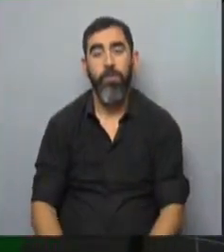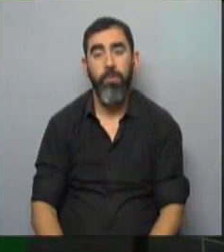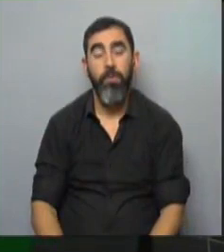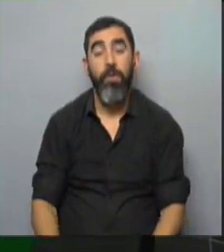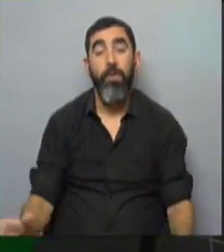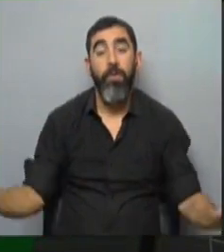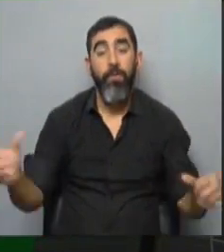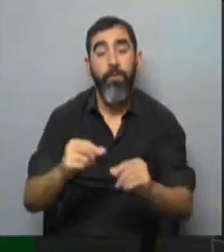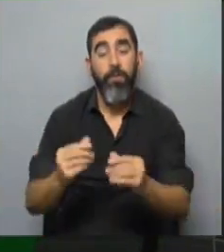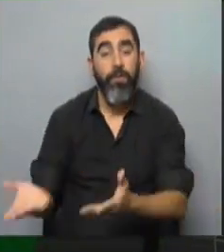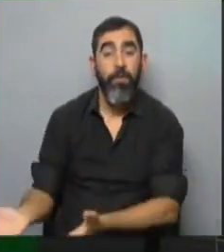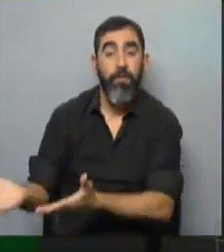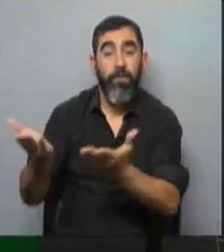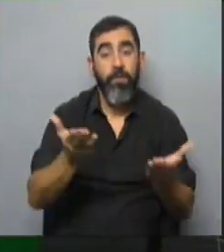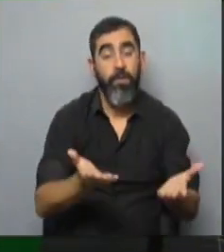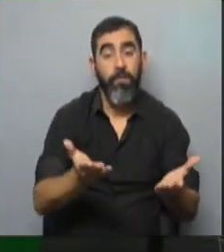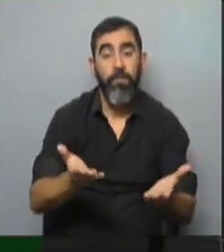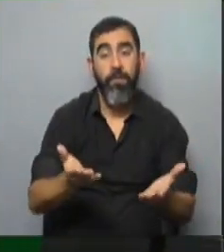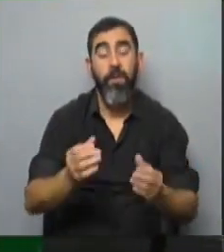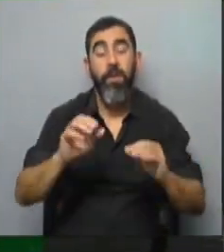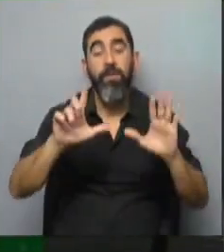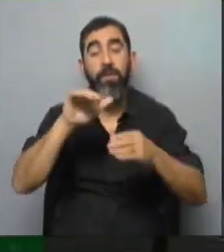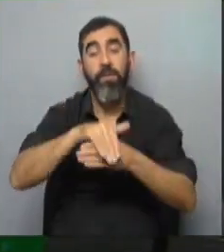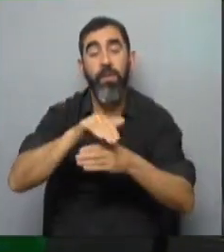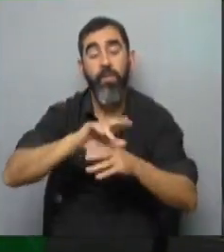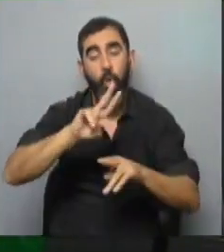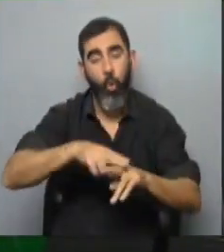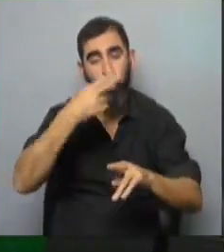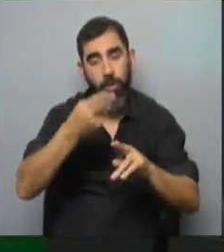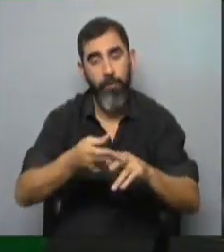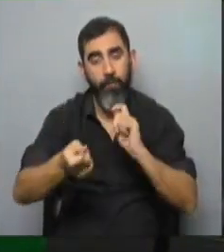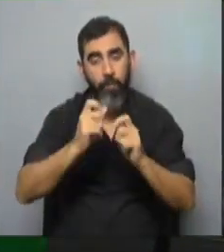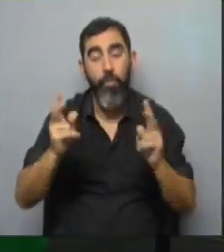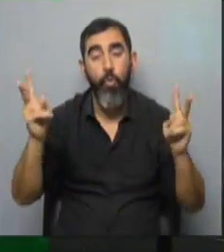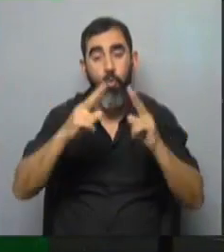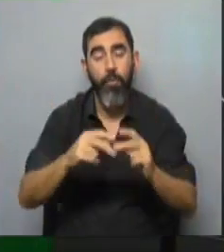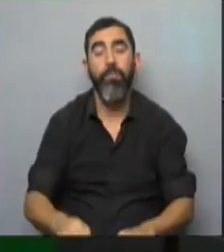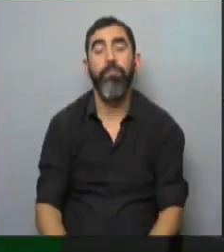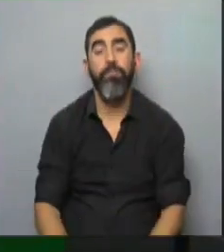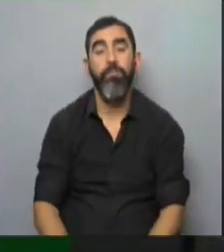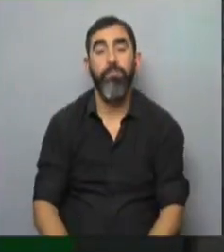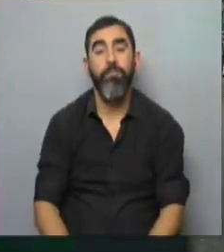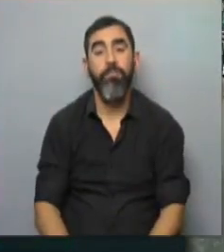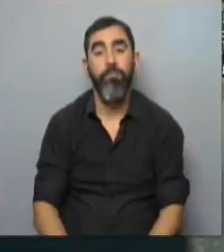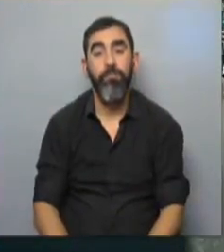Nos vamos, los invitamos como siempre a que nos acompañen a las 19 horas en la edición central. Que pasen ustedes muy bien.